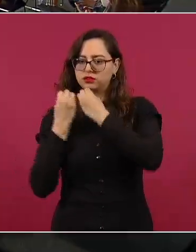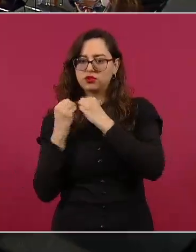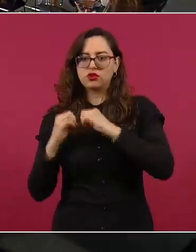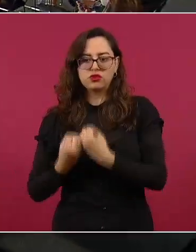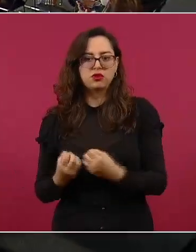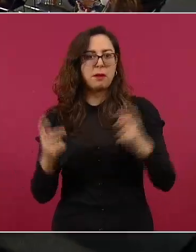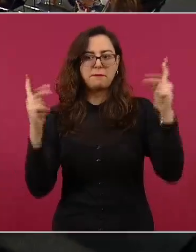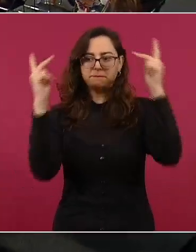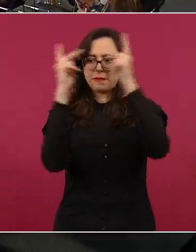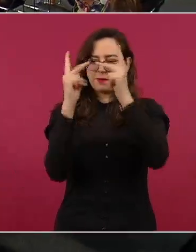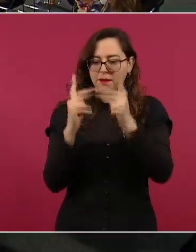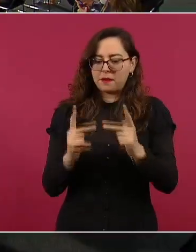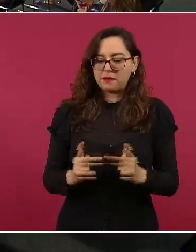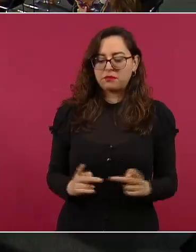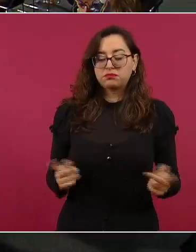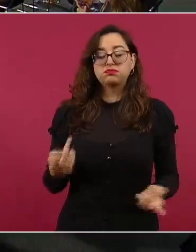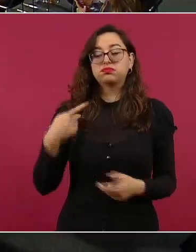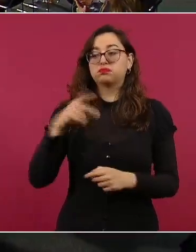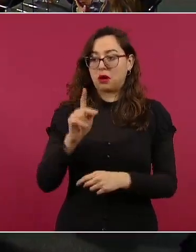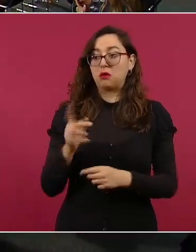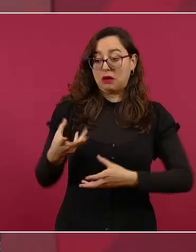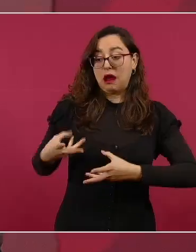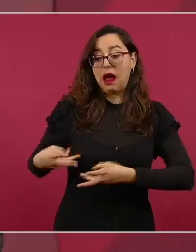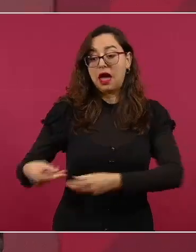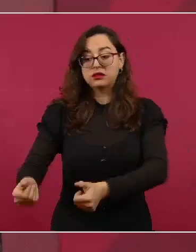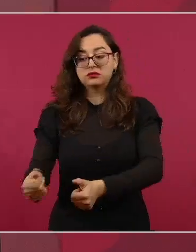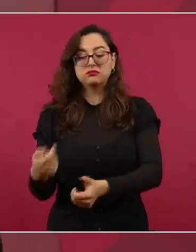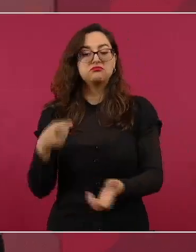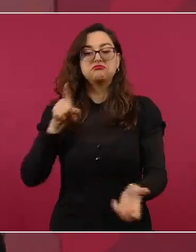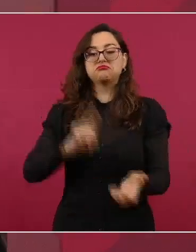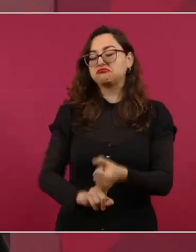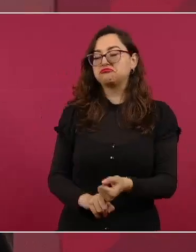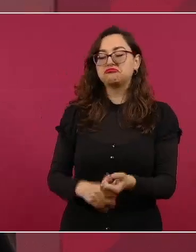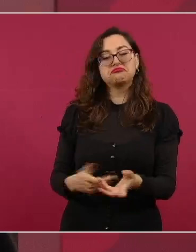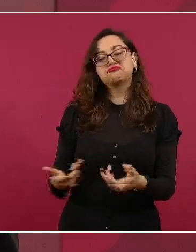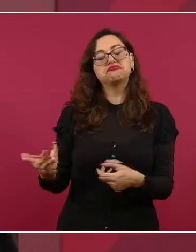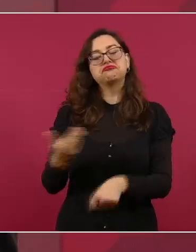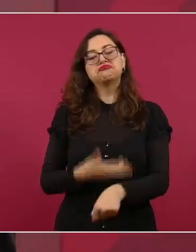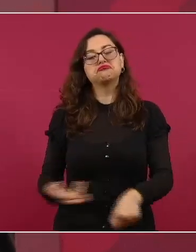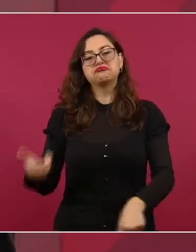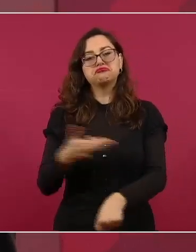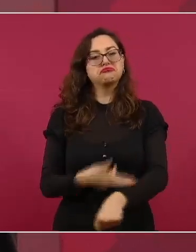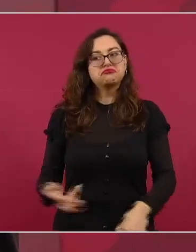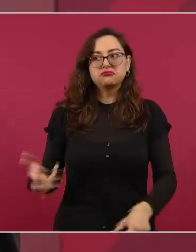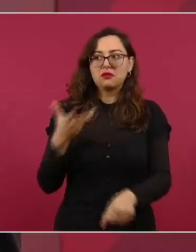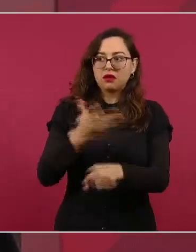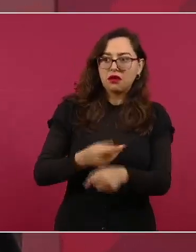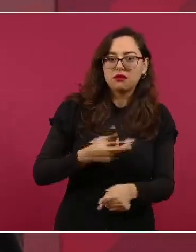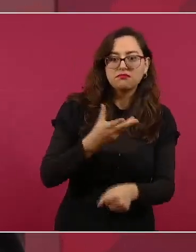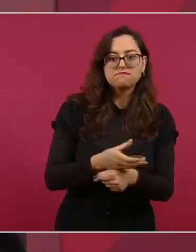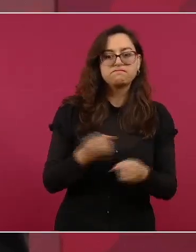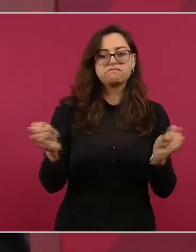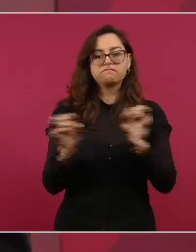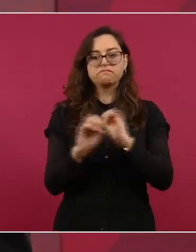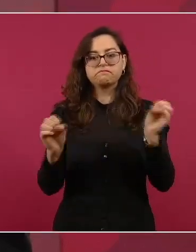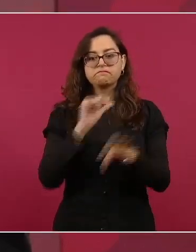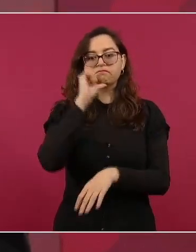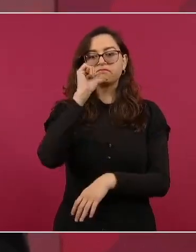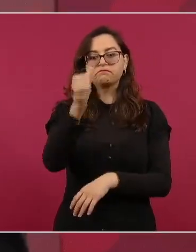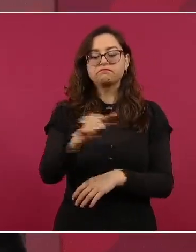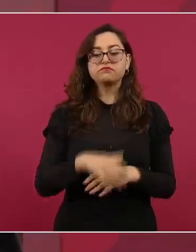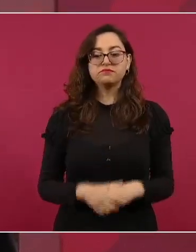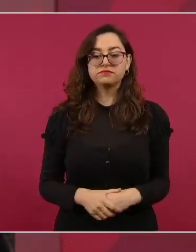son aparatos burocráticos que se fueron creando con las llamadas